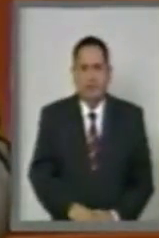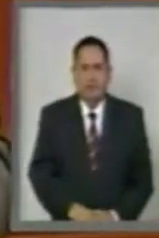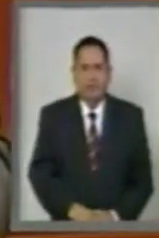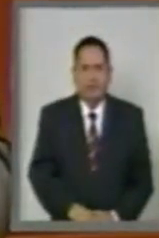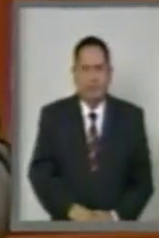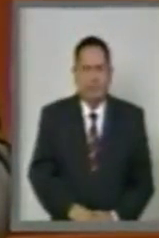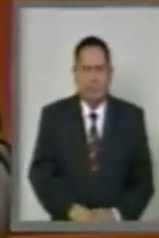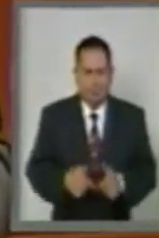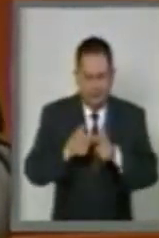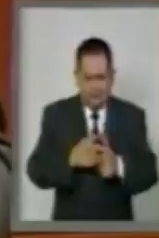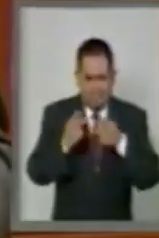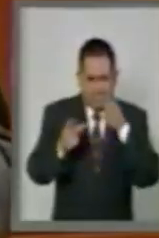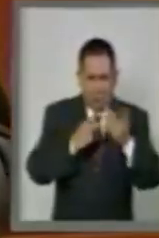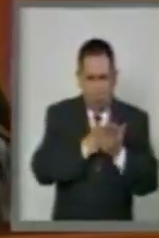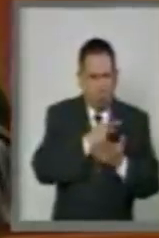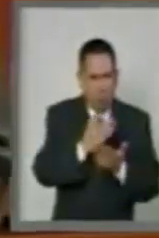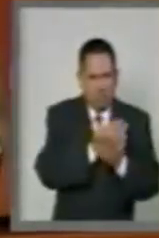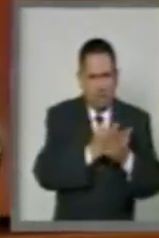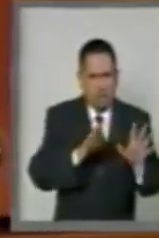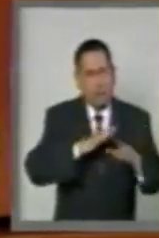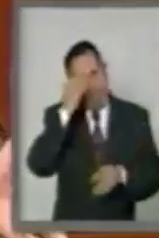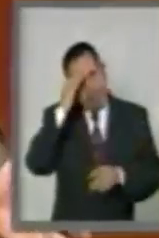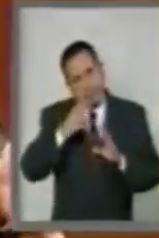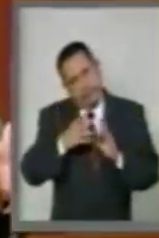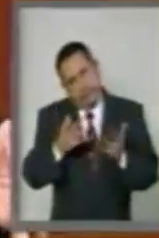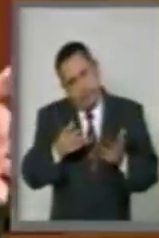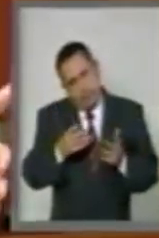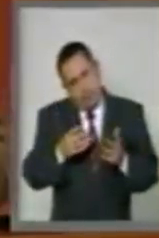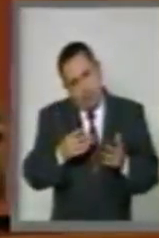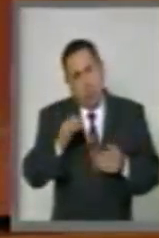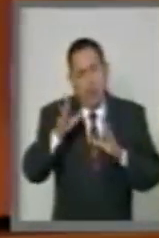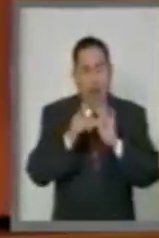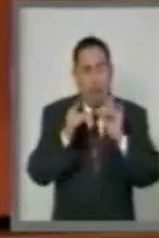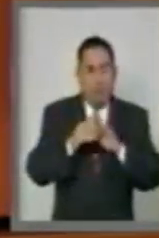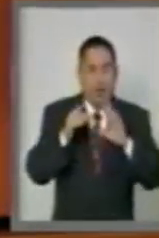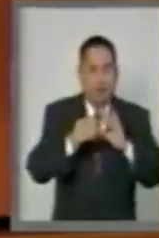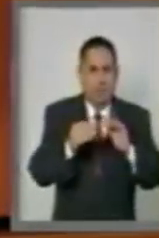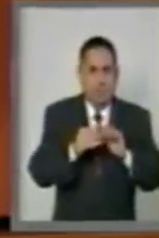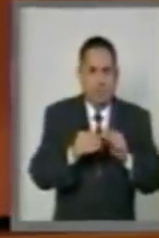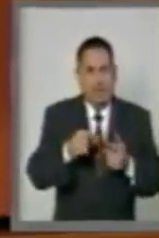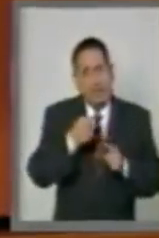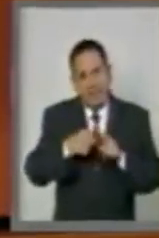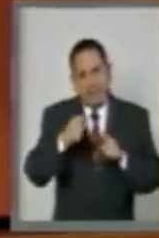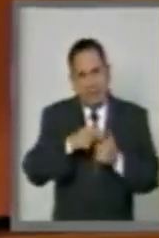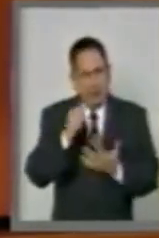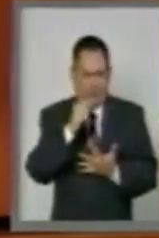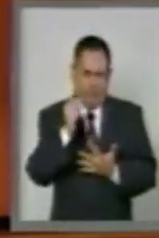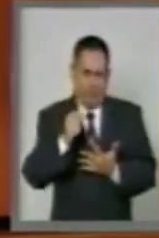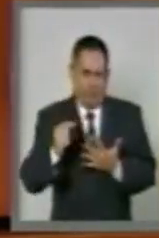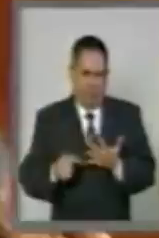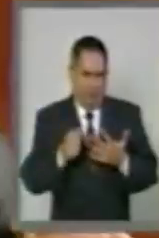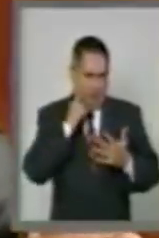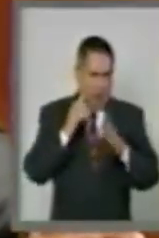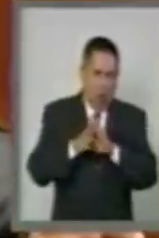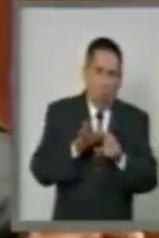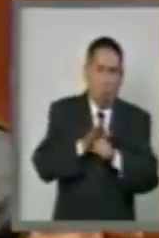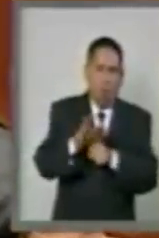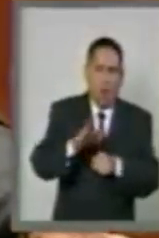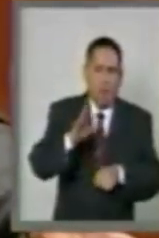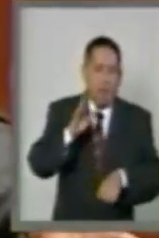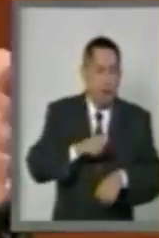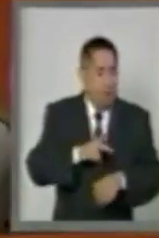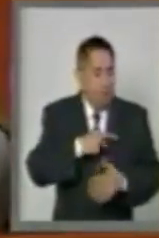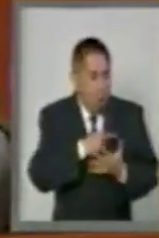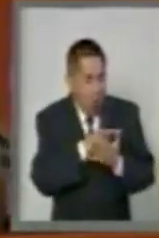No vamos a seguir hablando de la pobreza porque entonces tendríamos que sacar toda una serie de elementos, ¿verdad? Para ver cuál pobreza ha